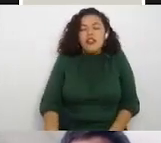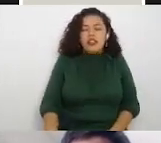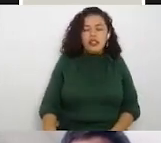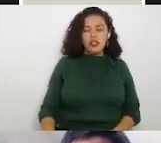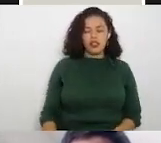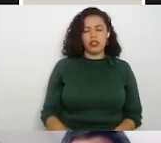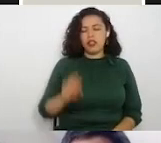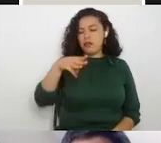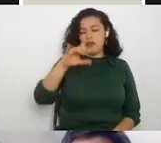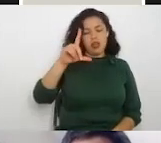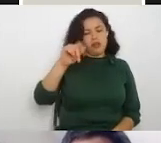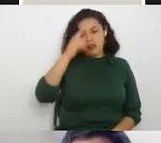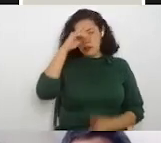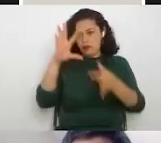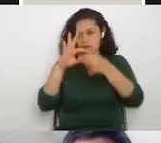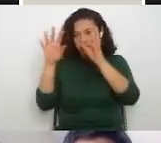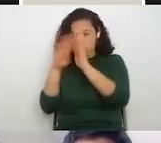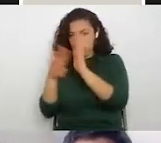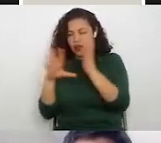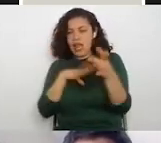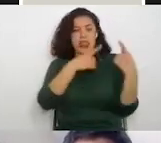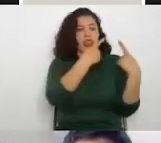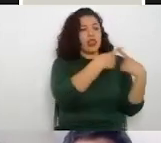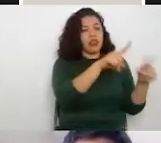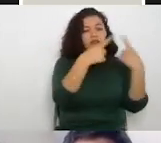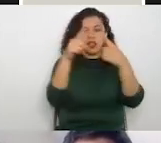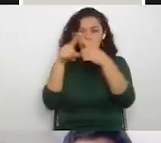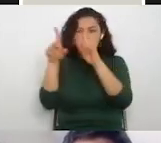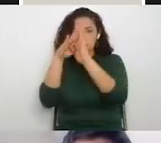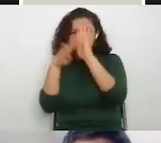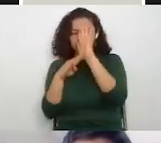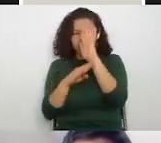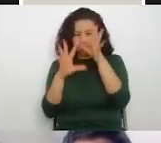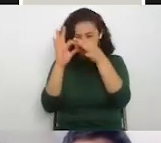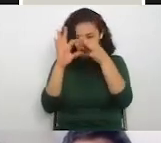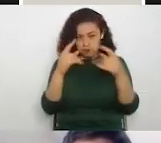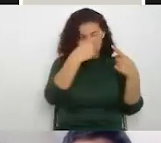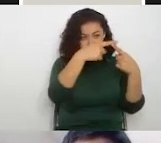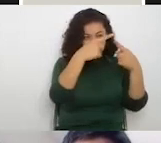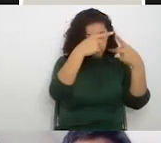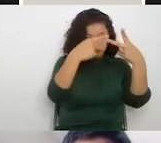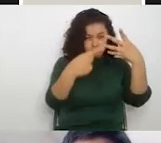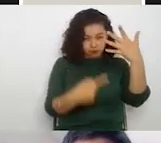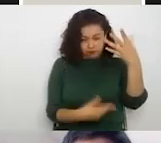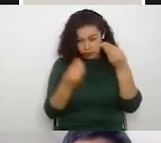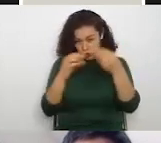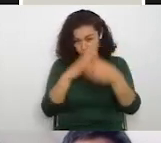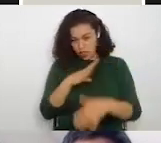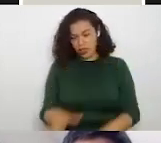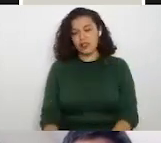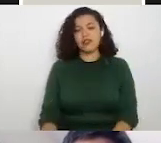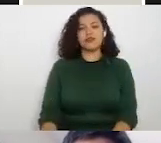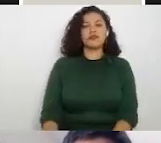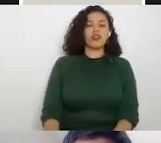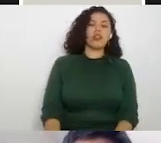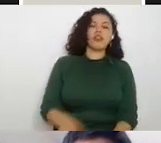incluye pues una variedad de procedimientos. Entonces, Cuando tenemos el